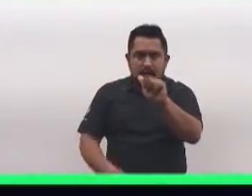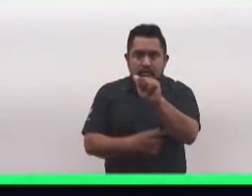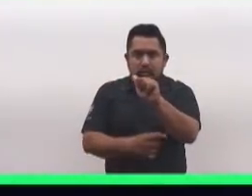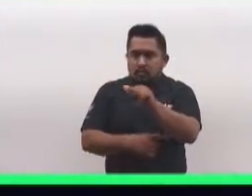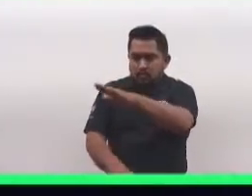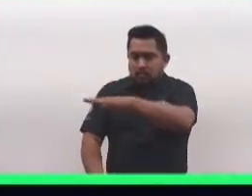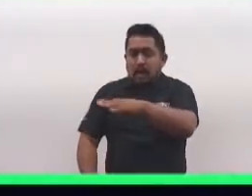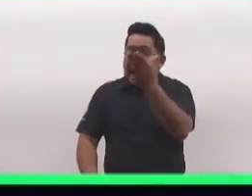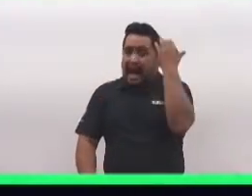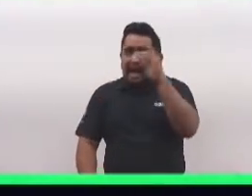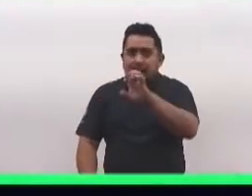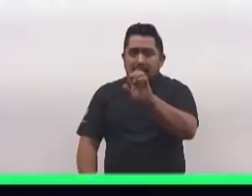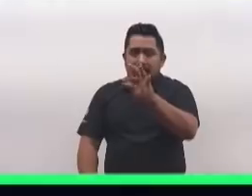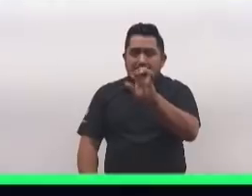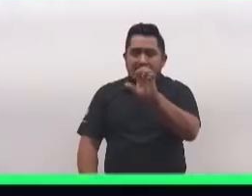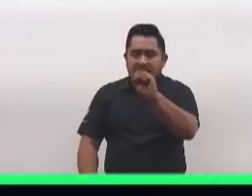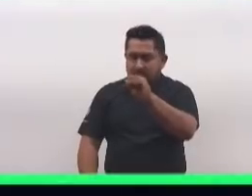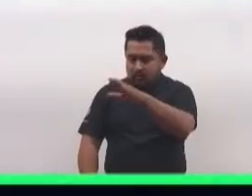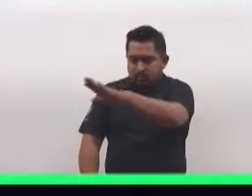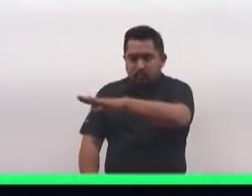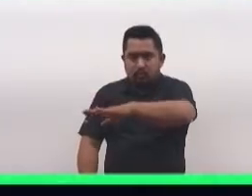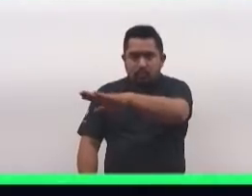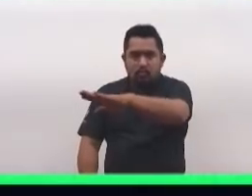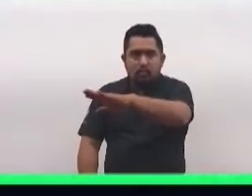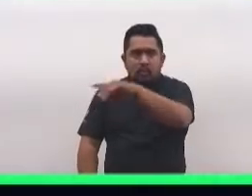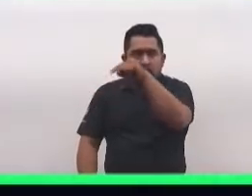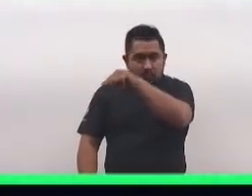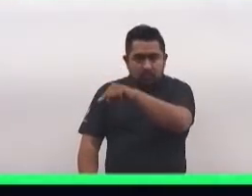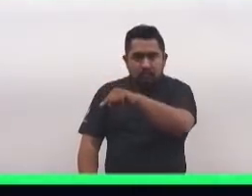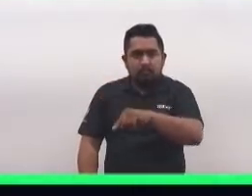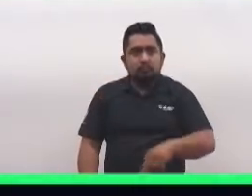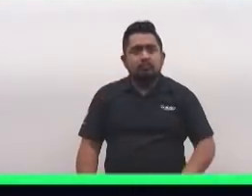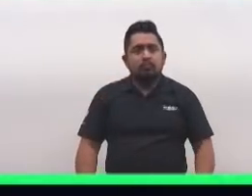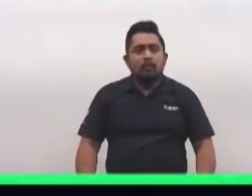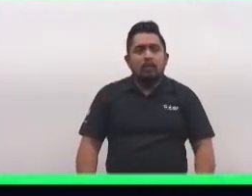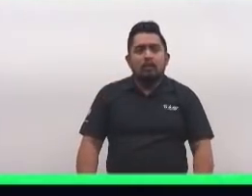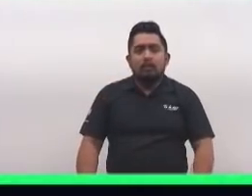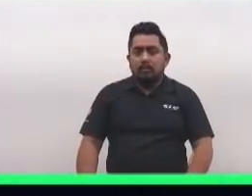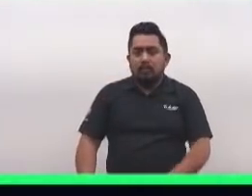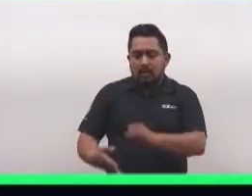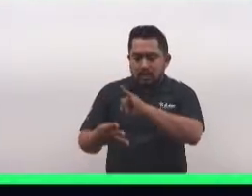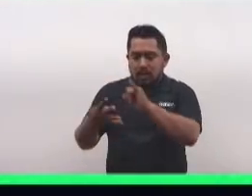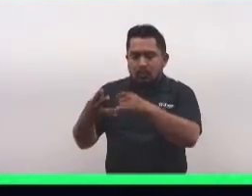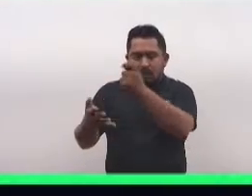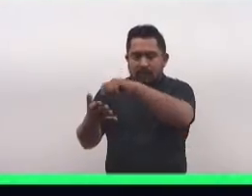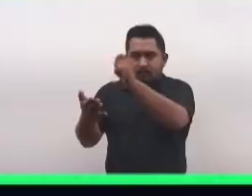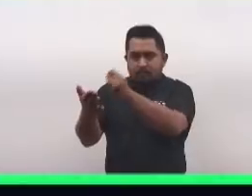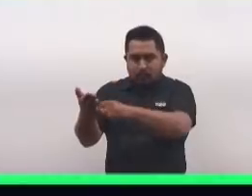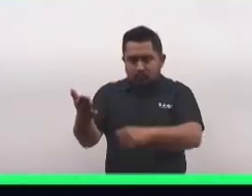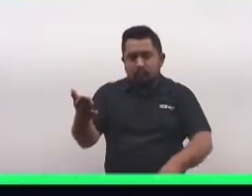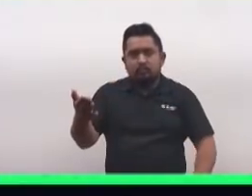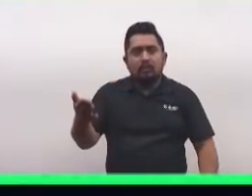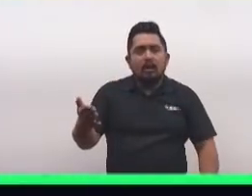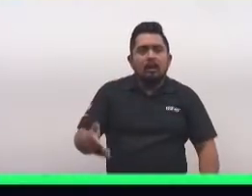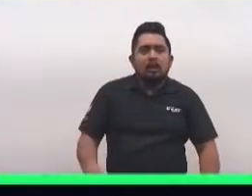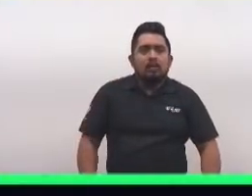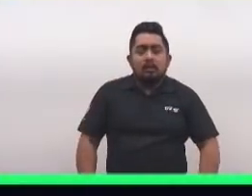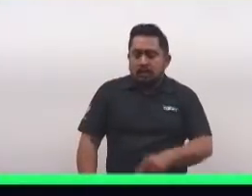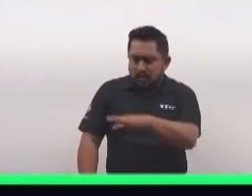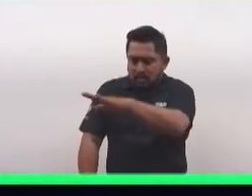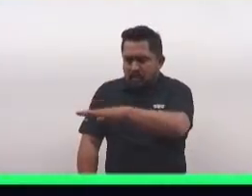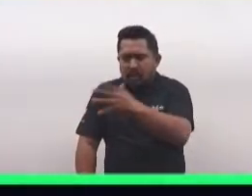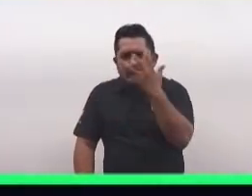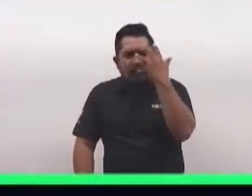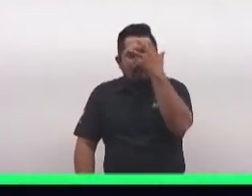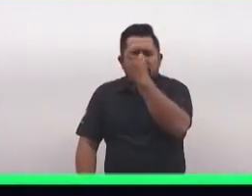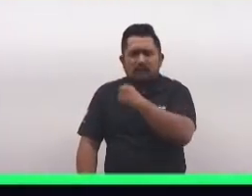éfeso otra piensa en turquía piense en el evangelio de juan y este evangelio es tan lindo